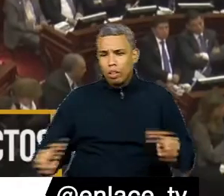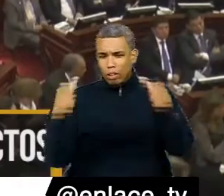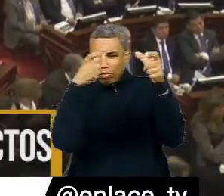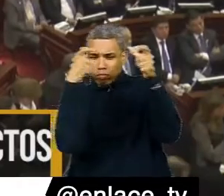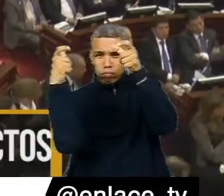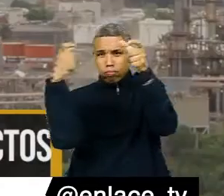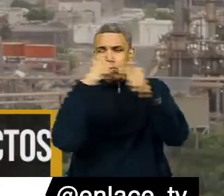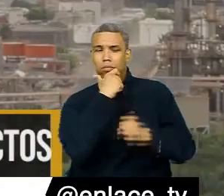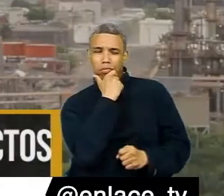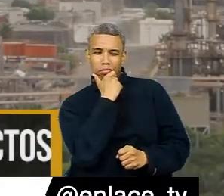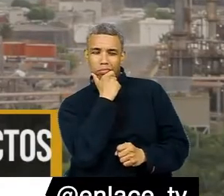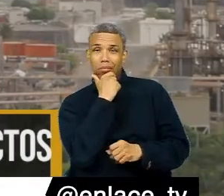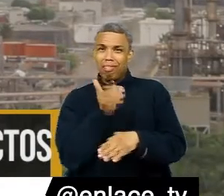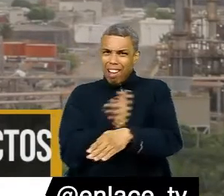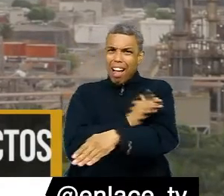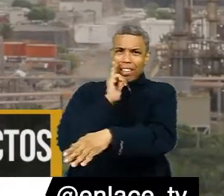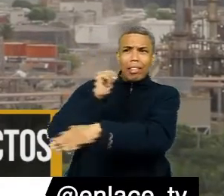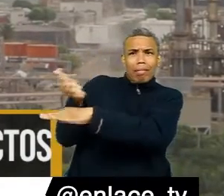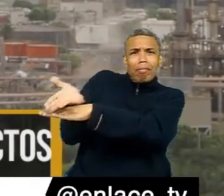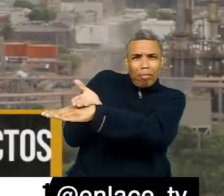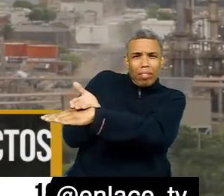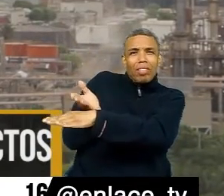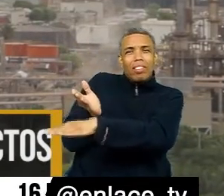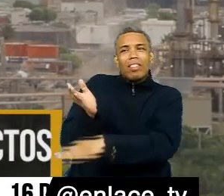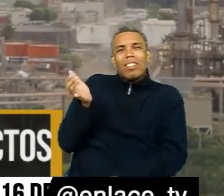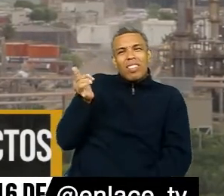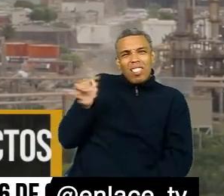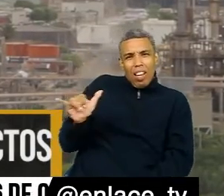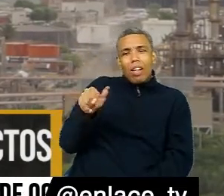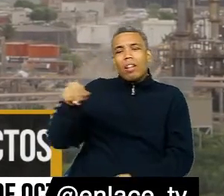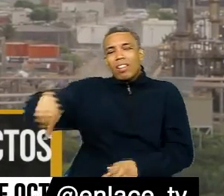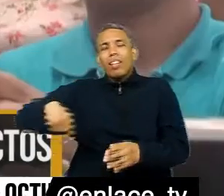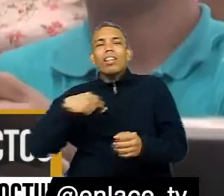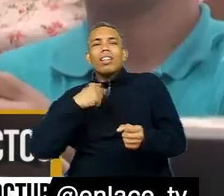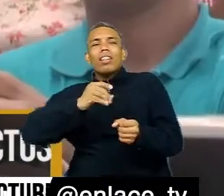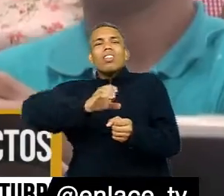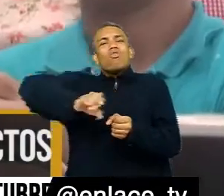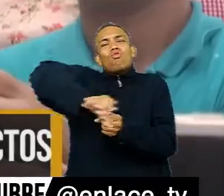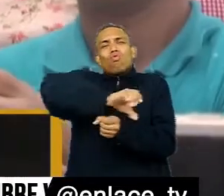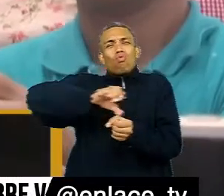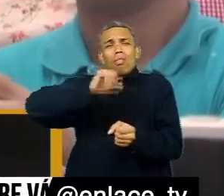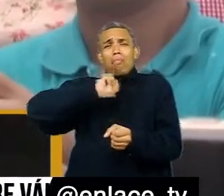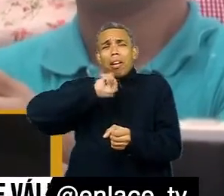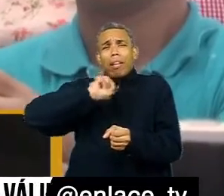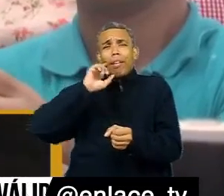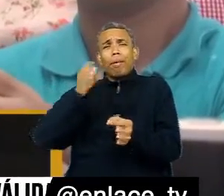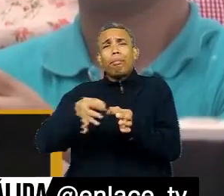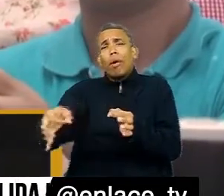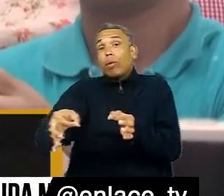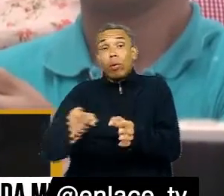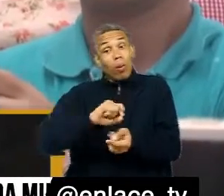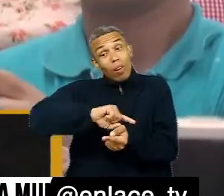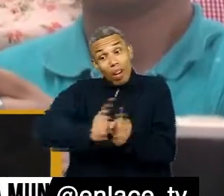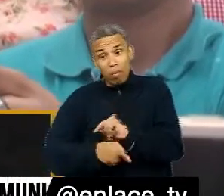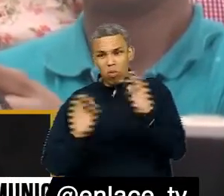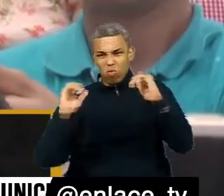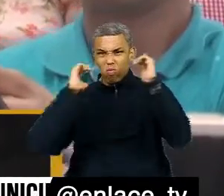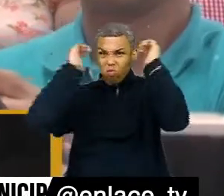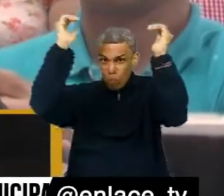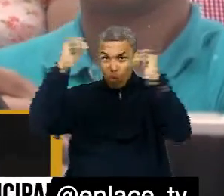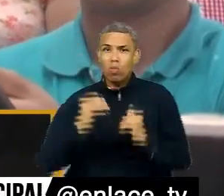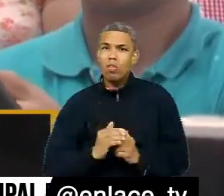convertir a Barranca Bermeja en distrito petroquímico, portuario y turístico. Tampoco se ha debatido. Se viene hablando de que queremos, hicimos la bulla,